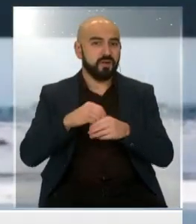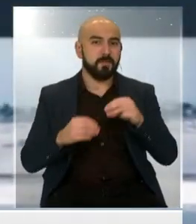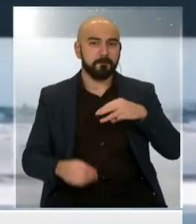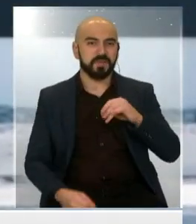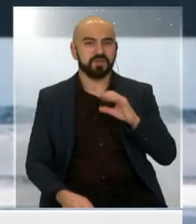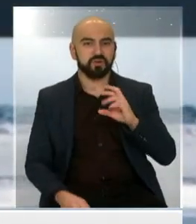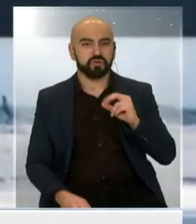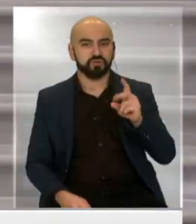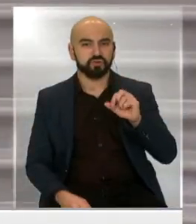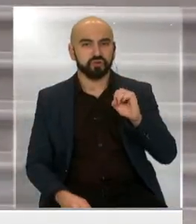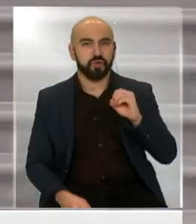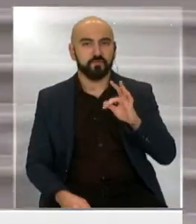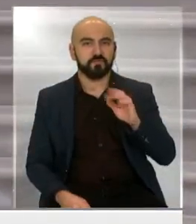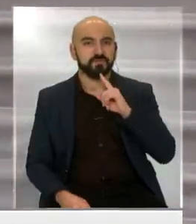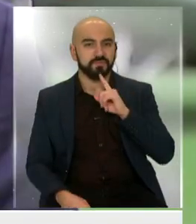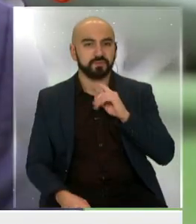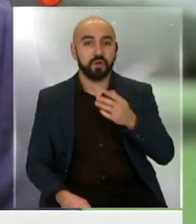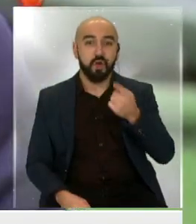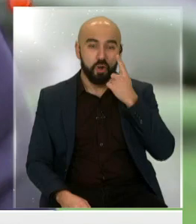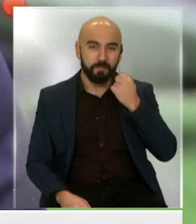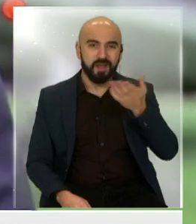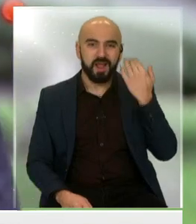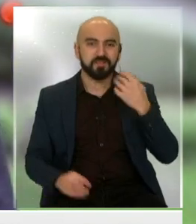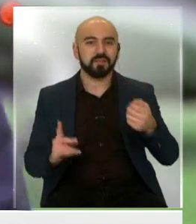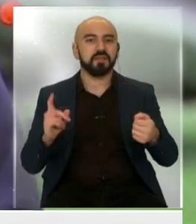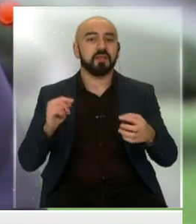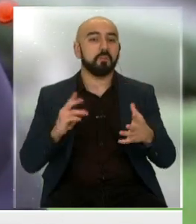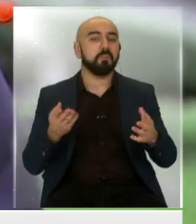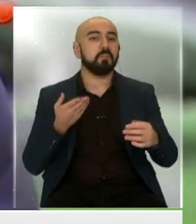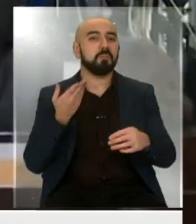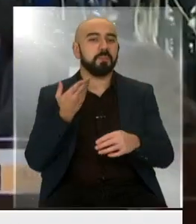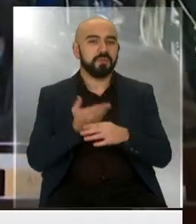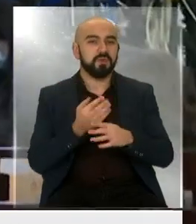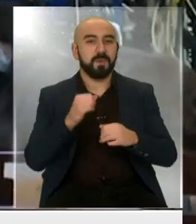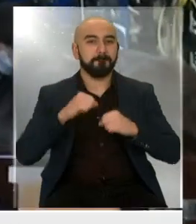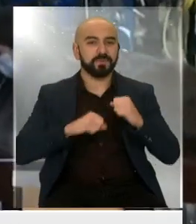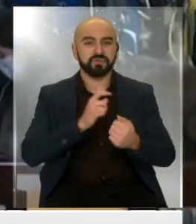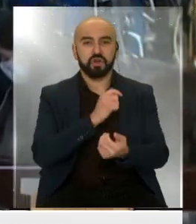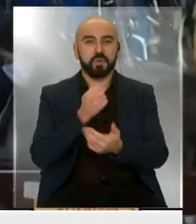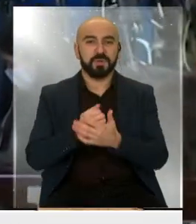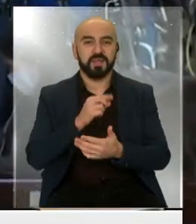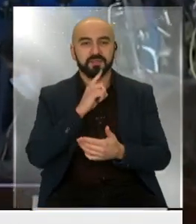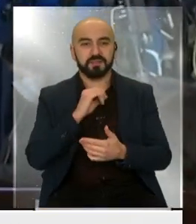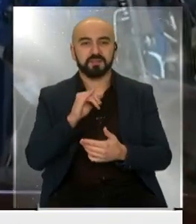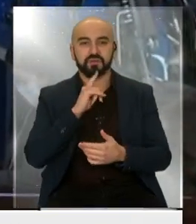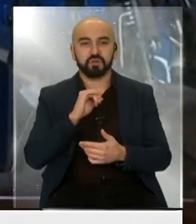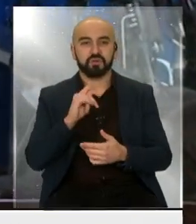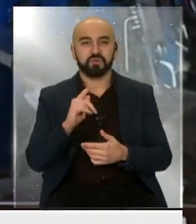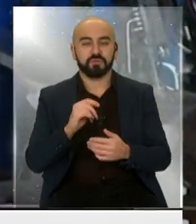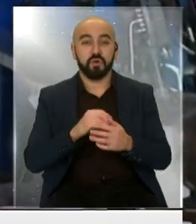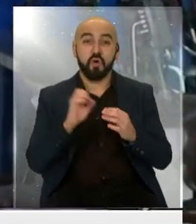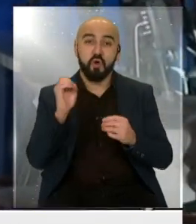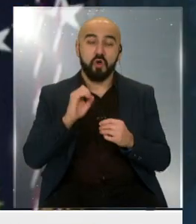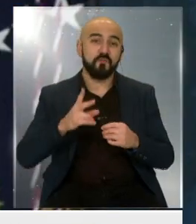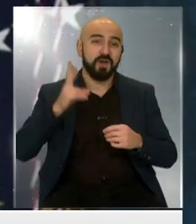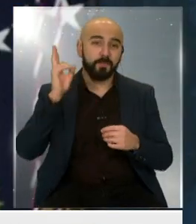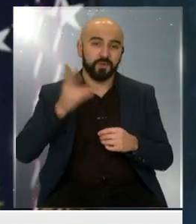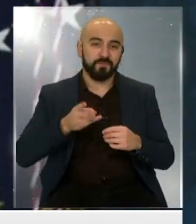porque Donald Trump postuló a esta empresa para que compre TikTok. De lo contrario, prohibirá su funcionamiento en Estados